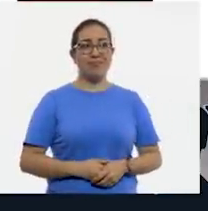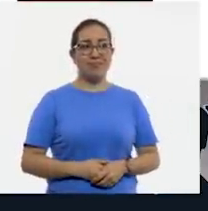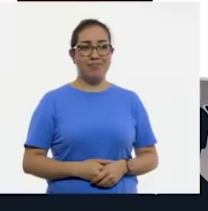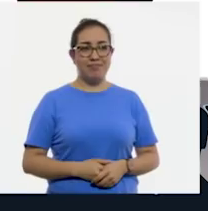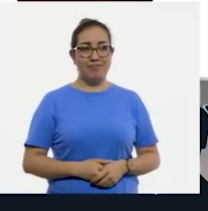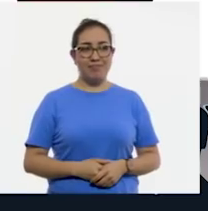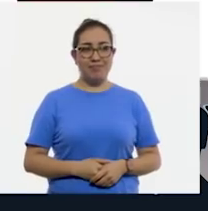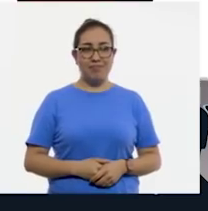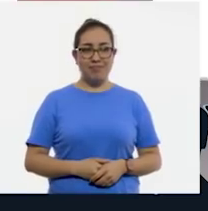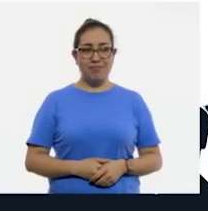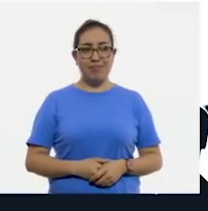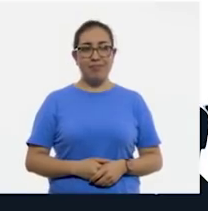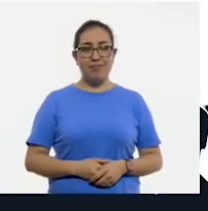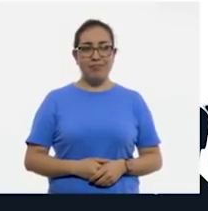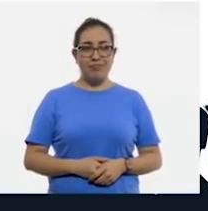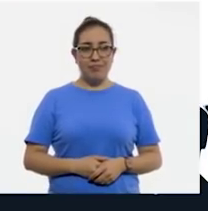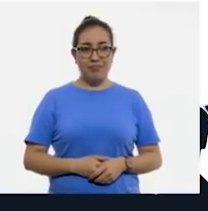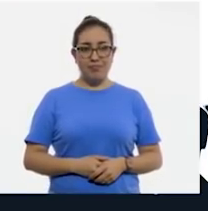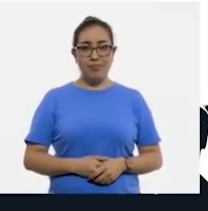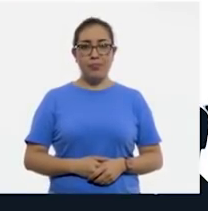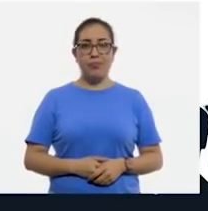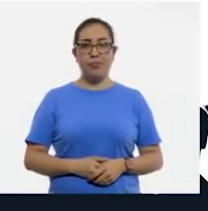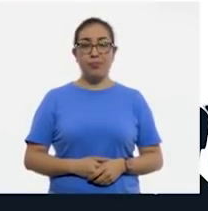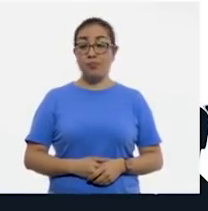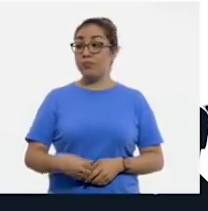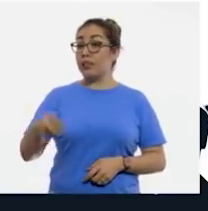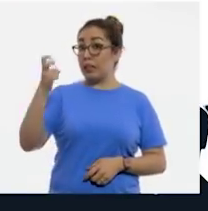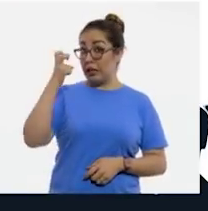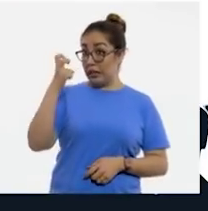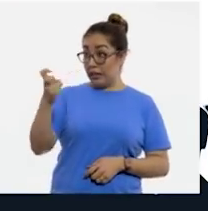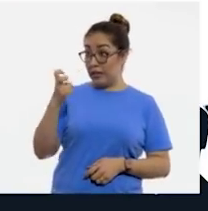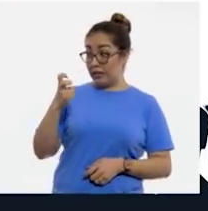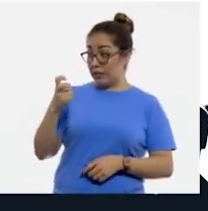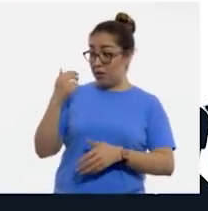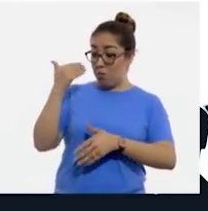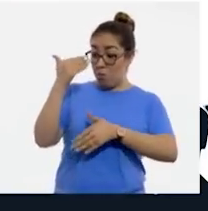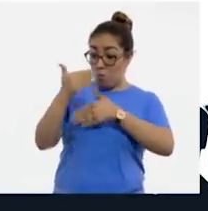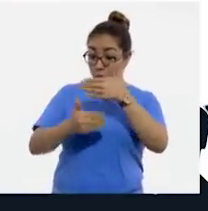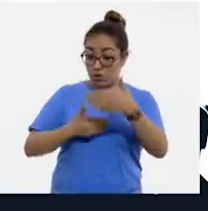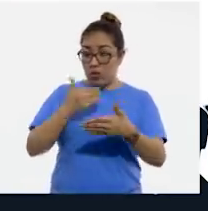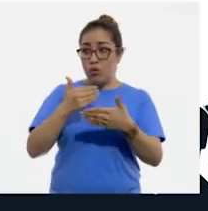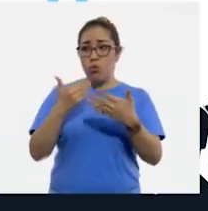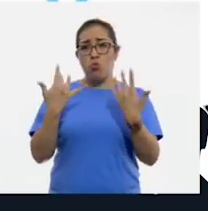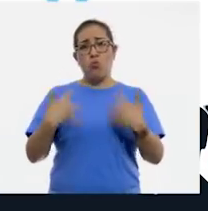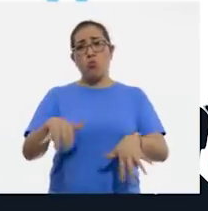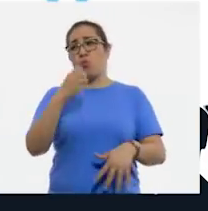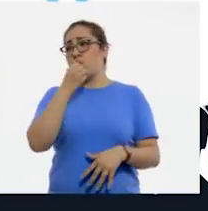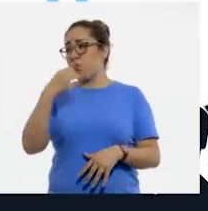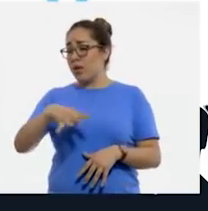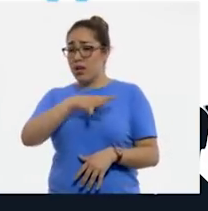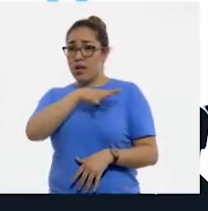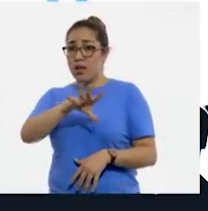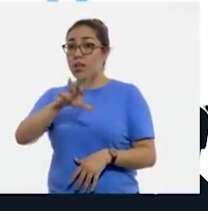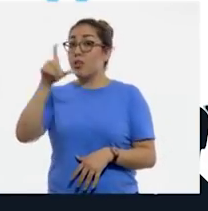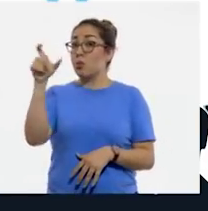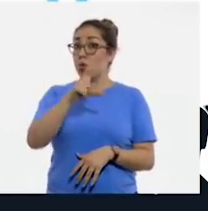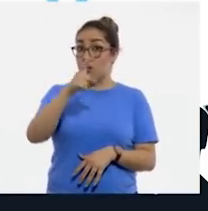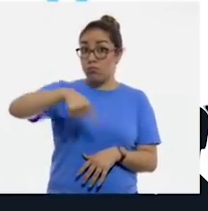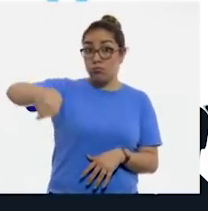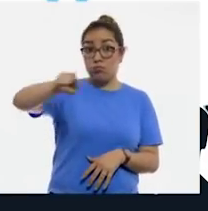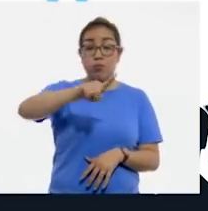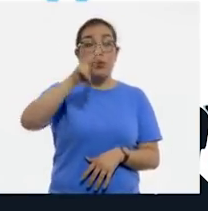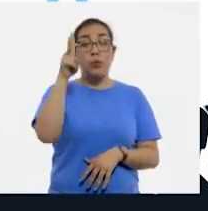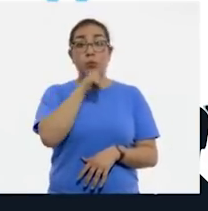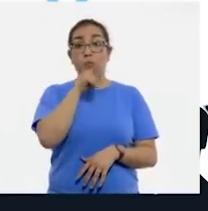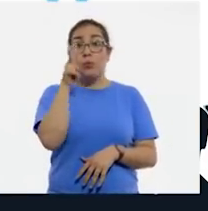Este proceso es increíble, ya que cuando respiramos, el aire entra